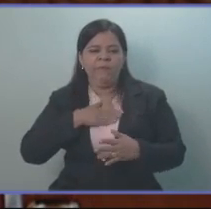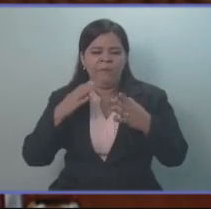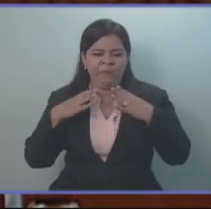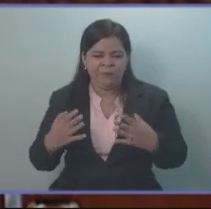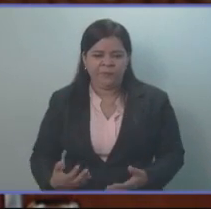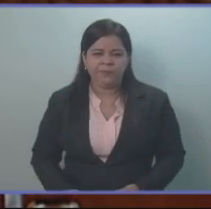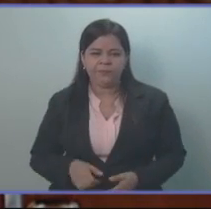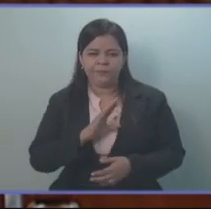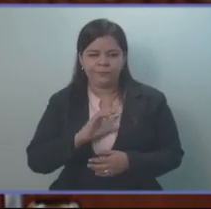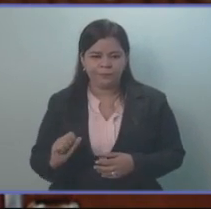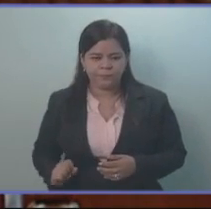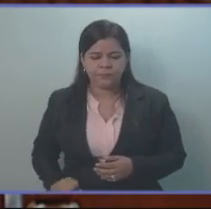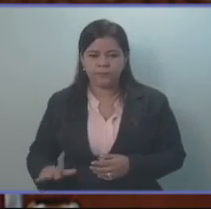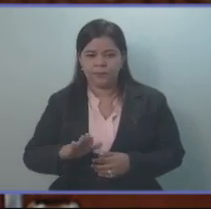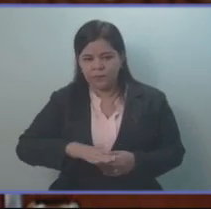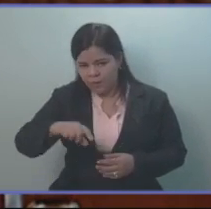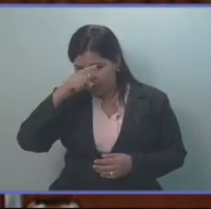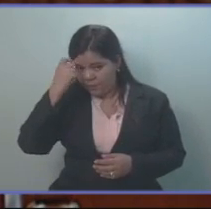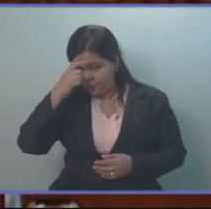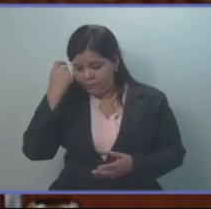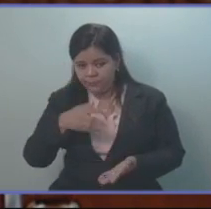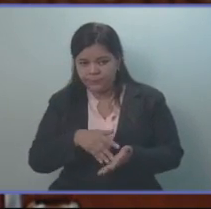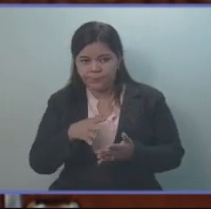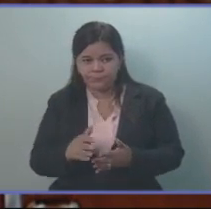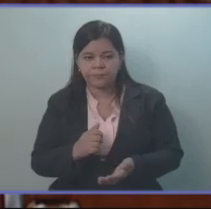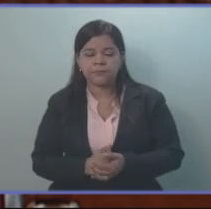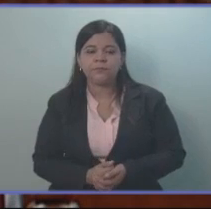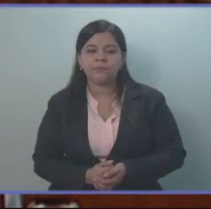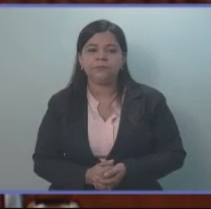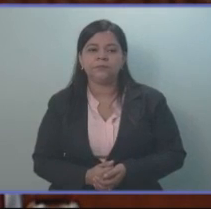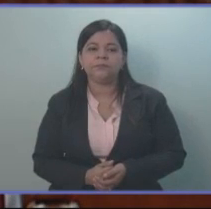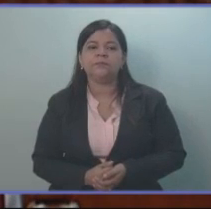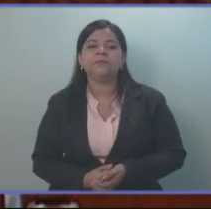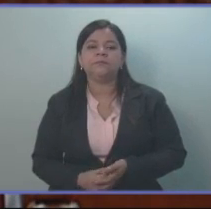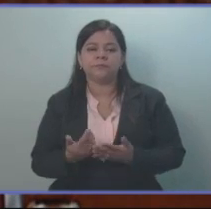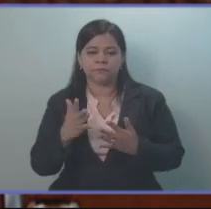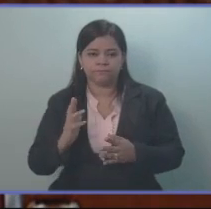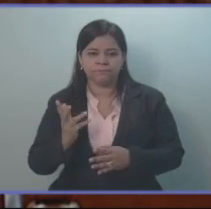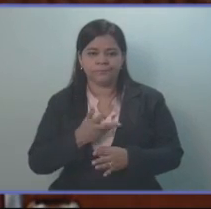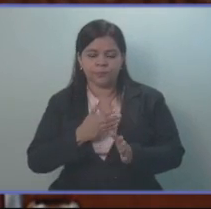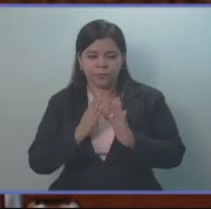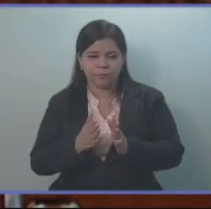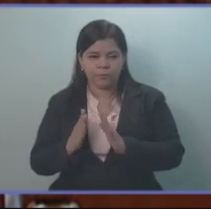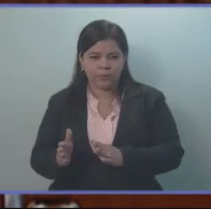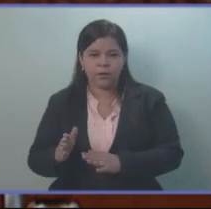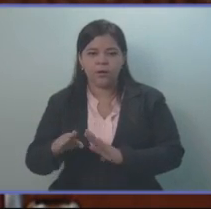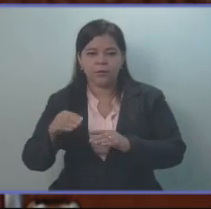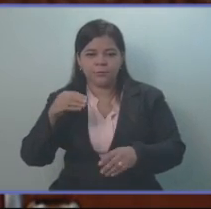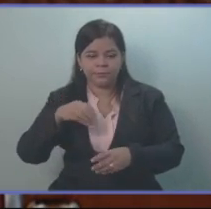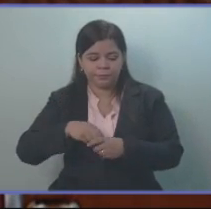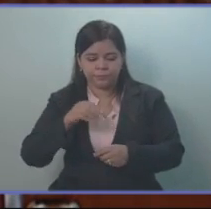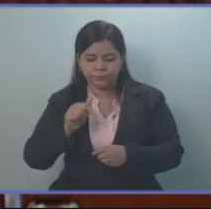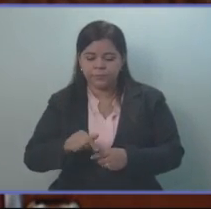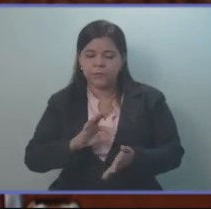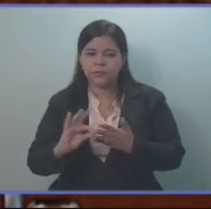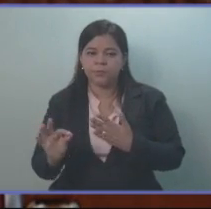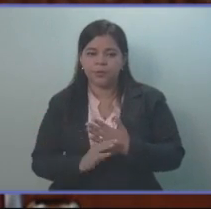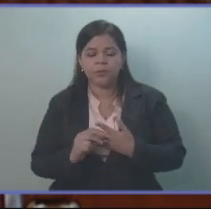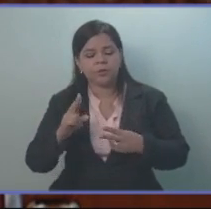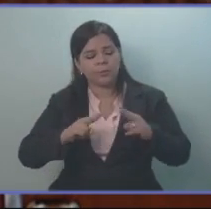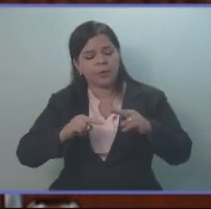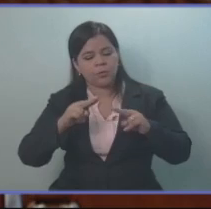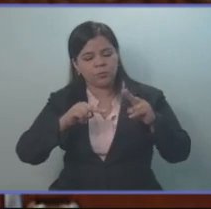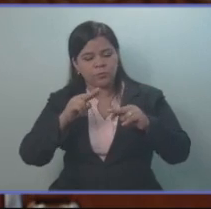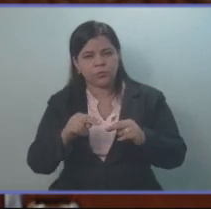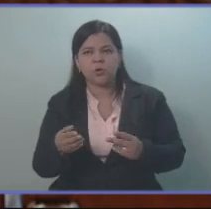Salvador en el ramo de obras públicas, transporte de vivienda y desarrollo urbano, seleccionados en el marco del referido proyecto para la construcción